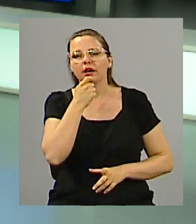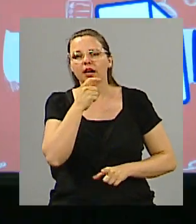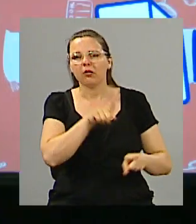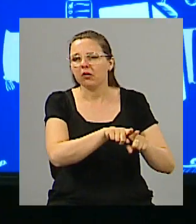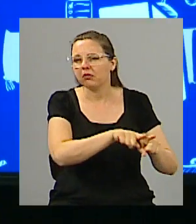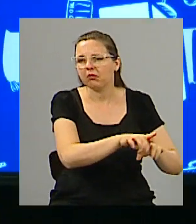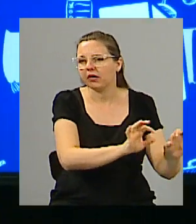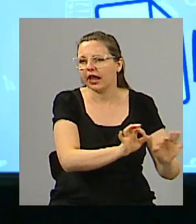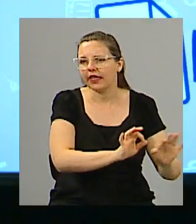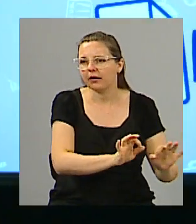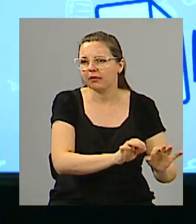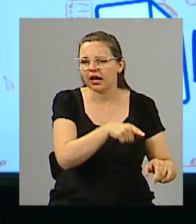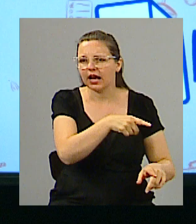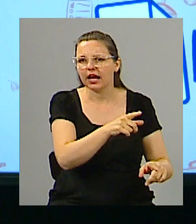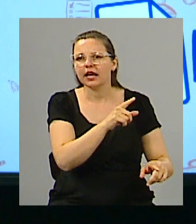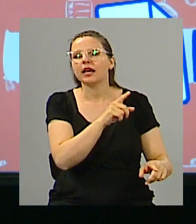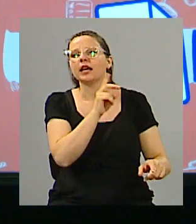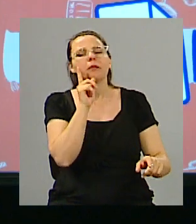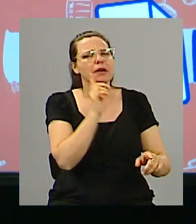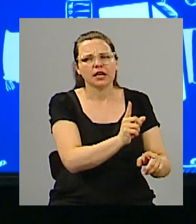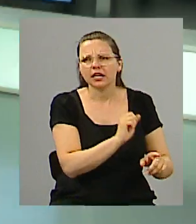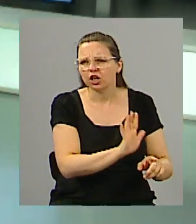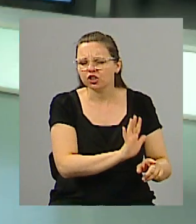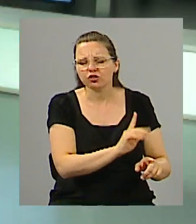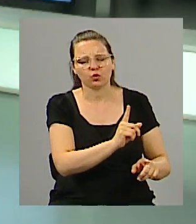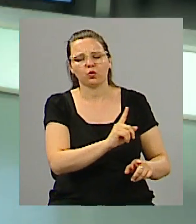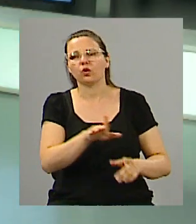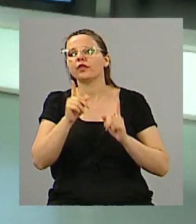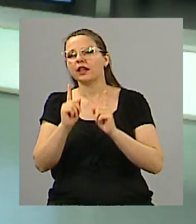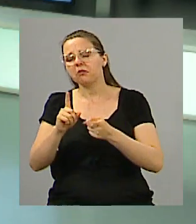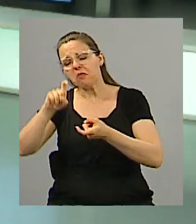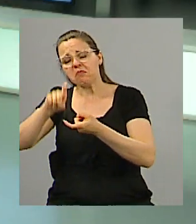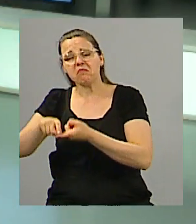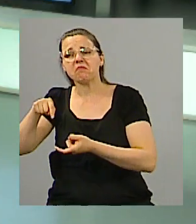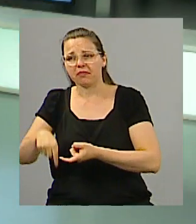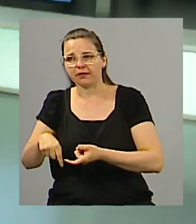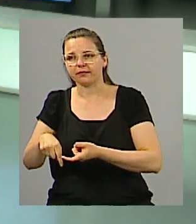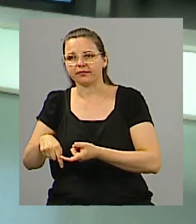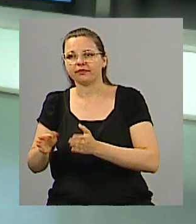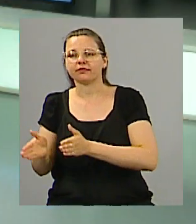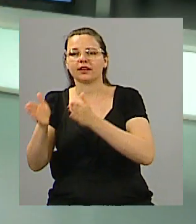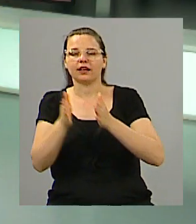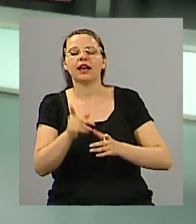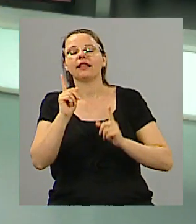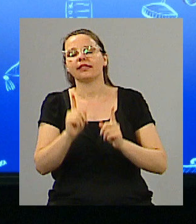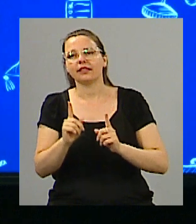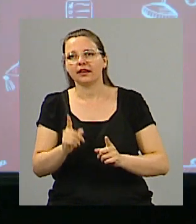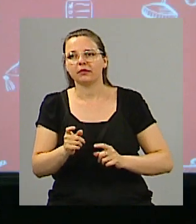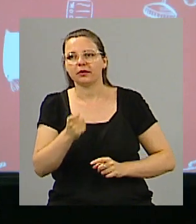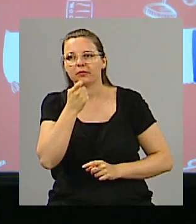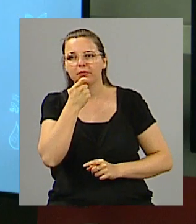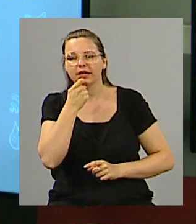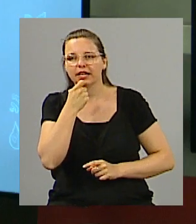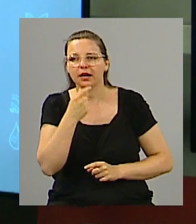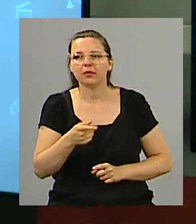de mi pareja, y todavía se sigue pensando un poco que solamente las personas homosexuales son quienes contraen y